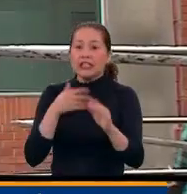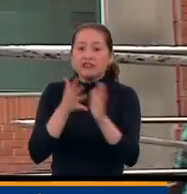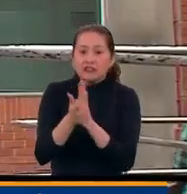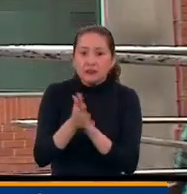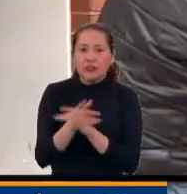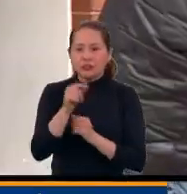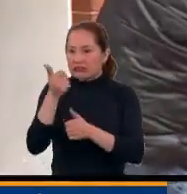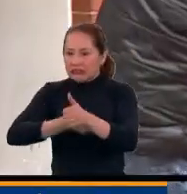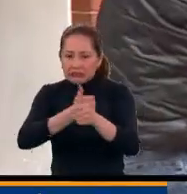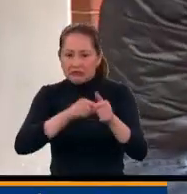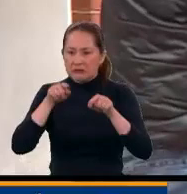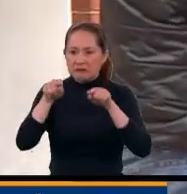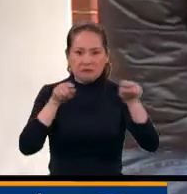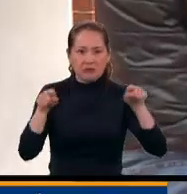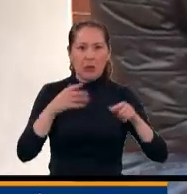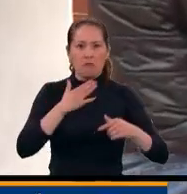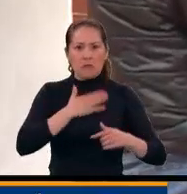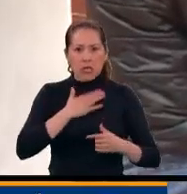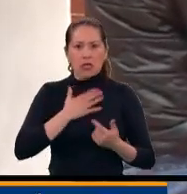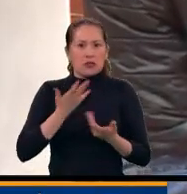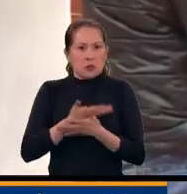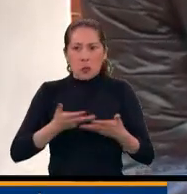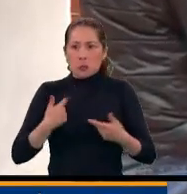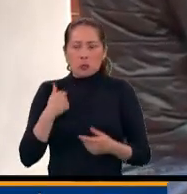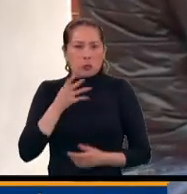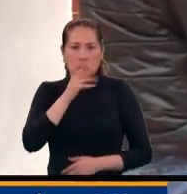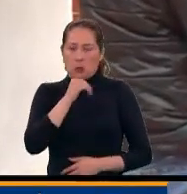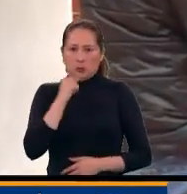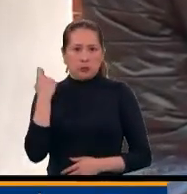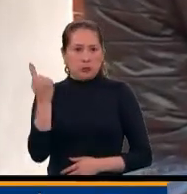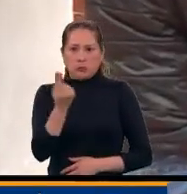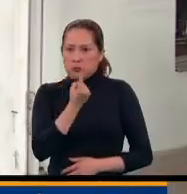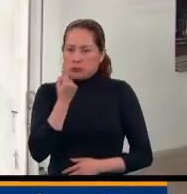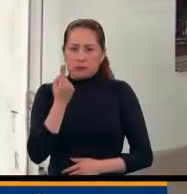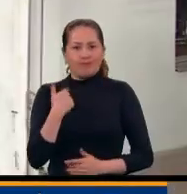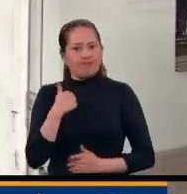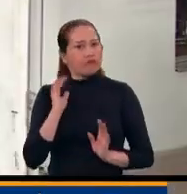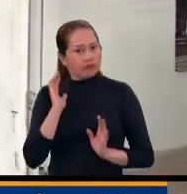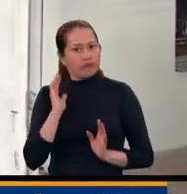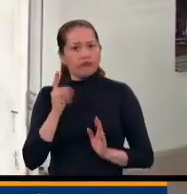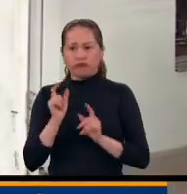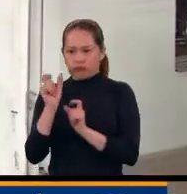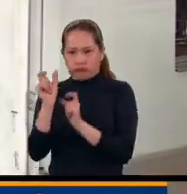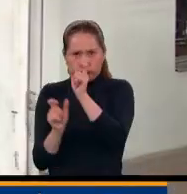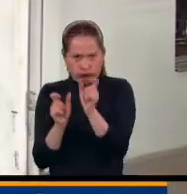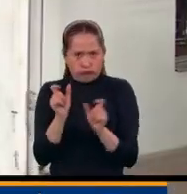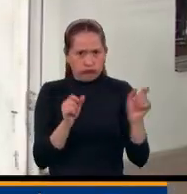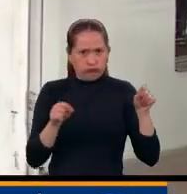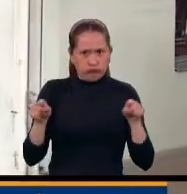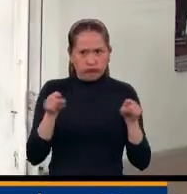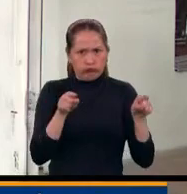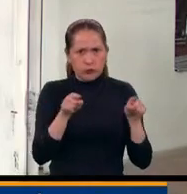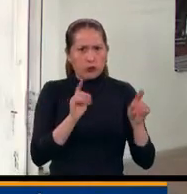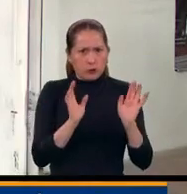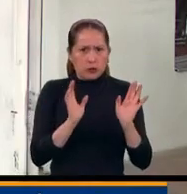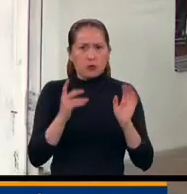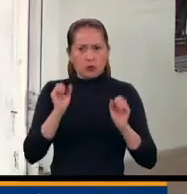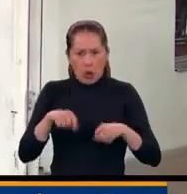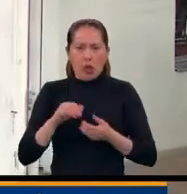detallada de los usuarios y tratamientos, pero los funcionarios han podido tramitar otro tipo de procedimientos más